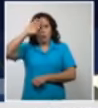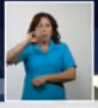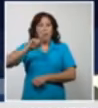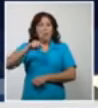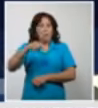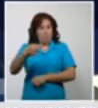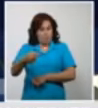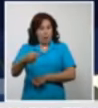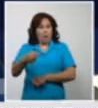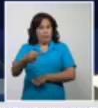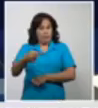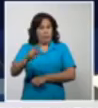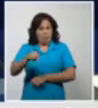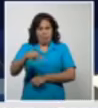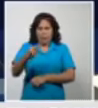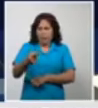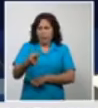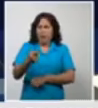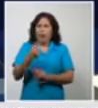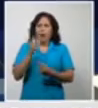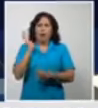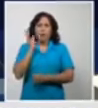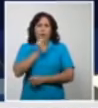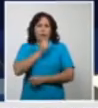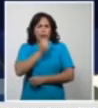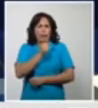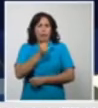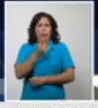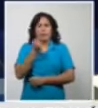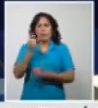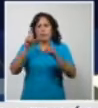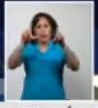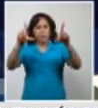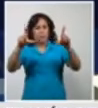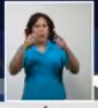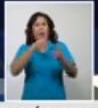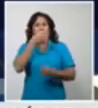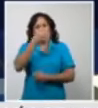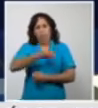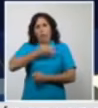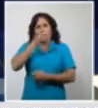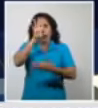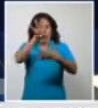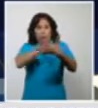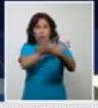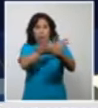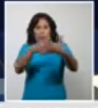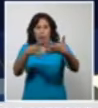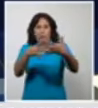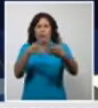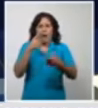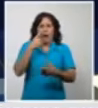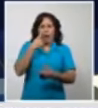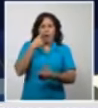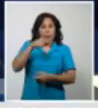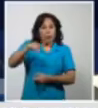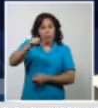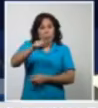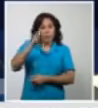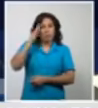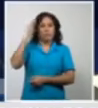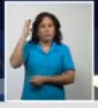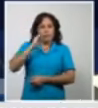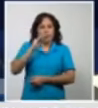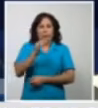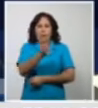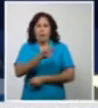posiblemente en una pantalla, podremos representar cuáles son los que han confirmado